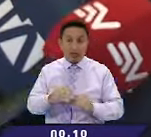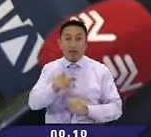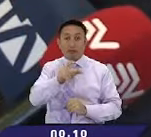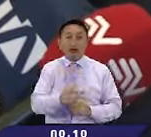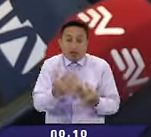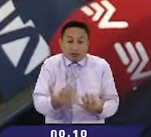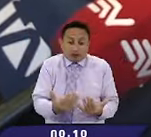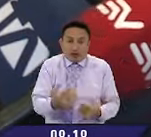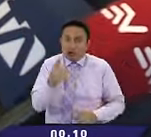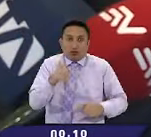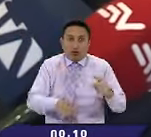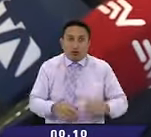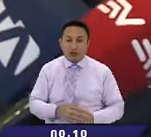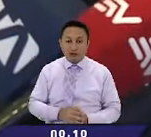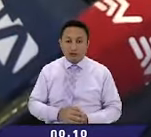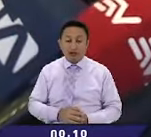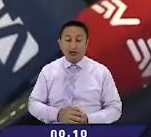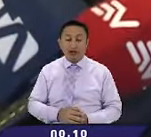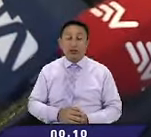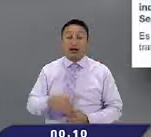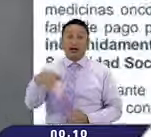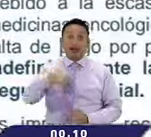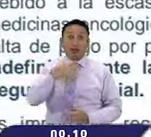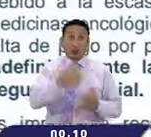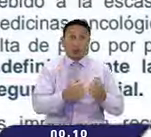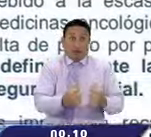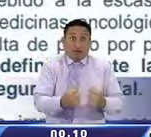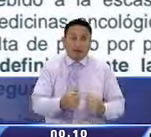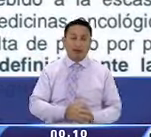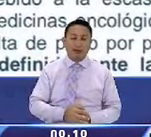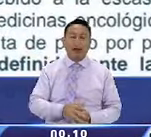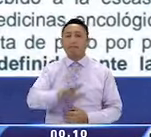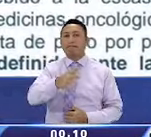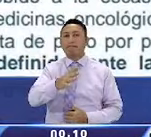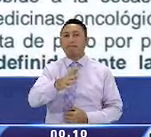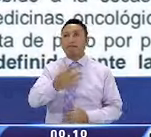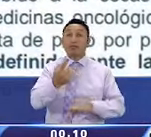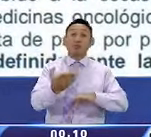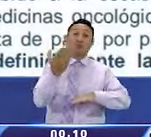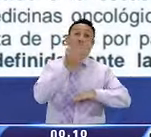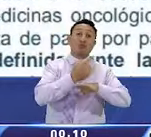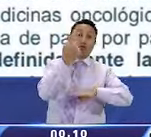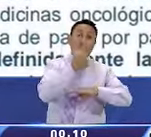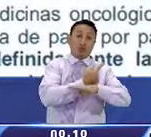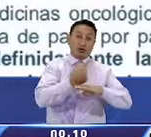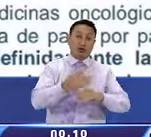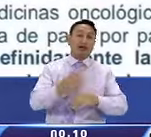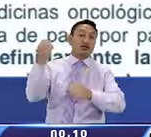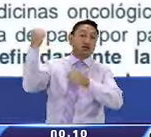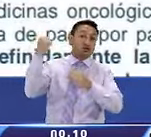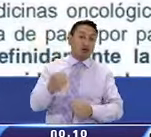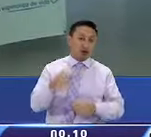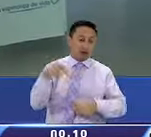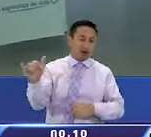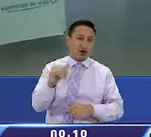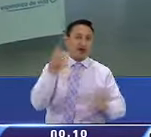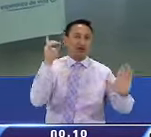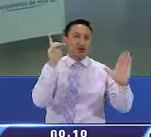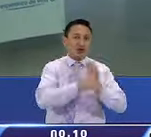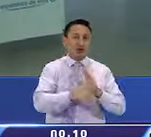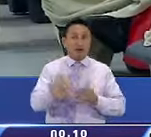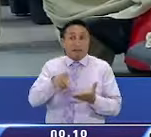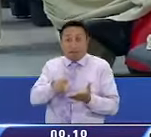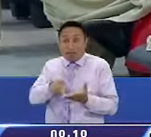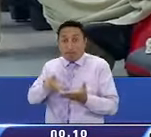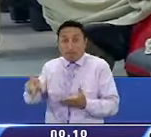A nivel nacional el tema está insostenible. Aproximadamente hace una semana, Solca también denunció retrasos en el pago